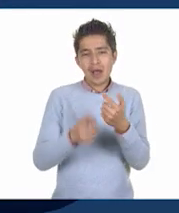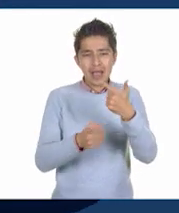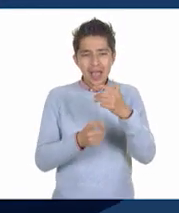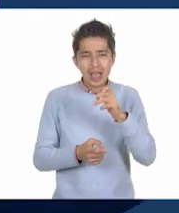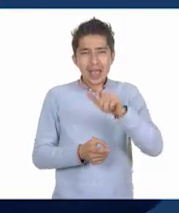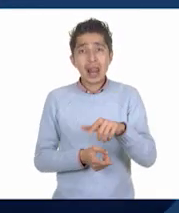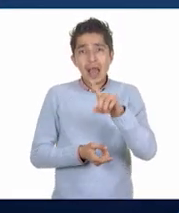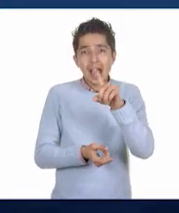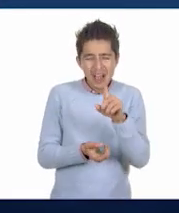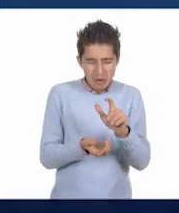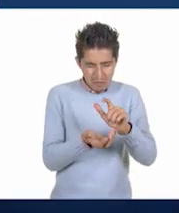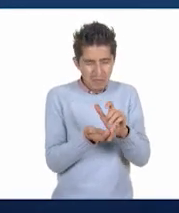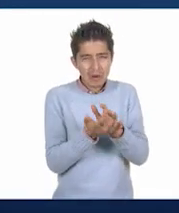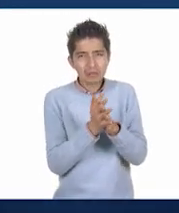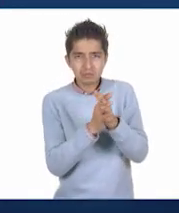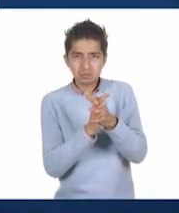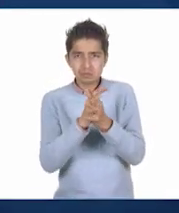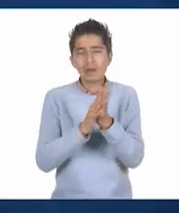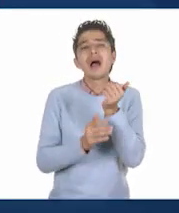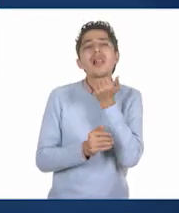desinfectante a base de agua y alcohol.